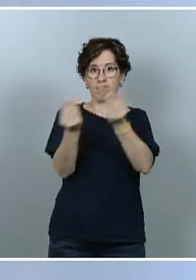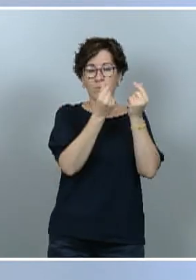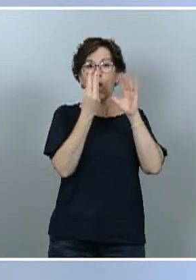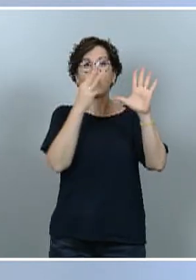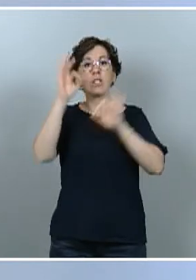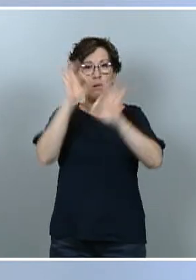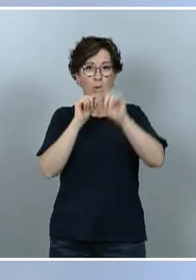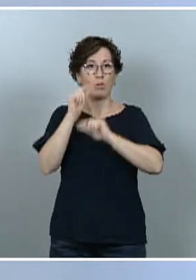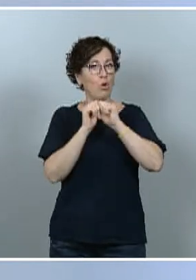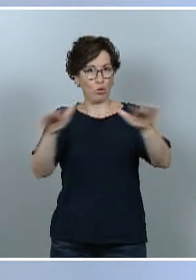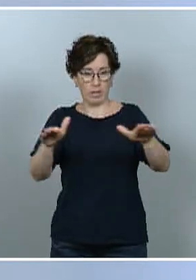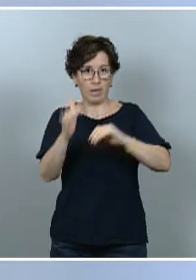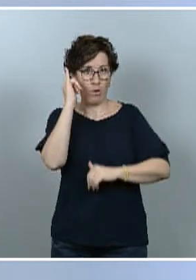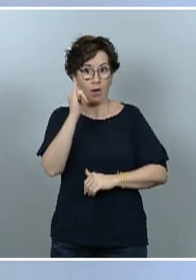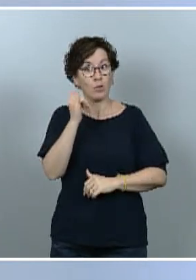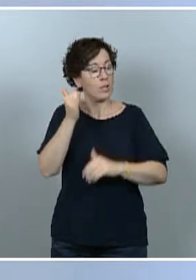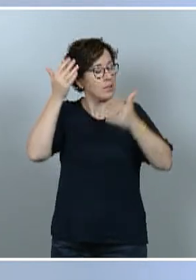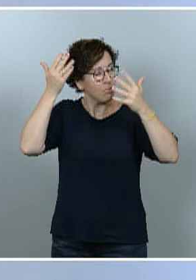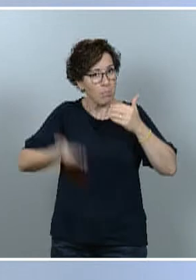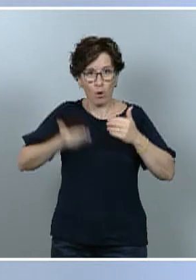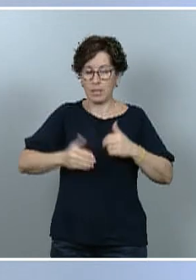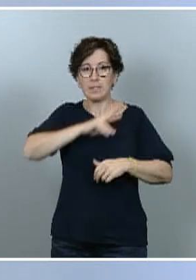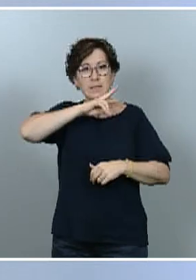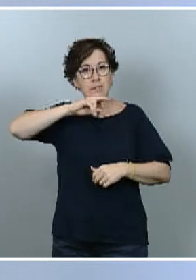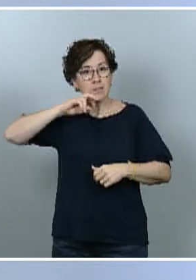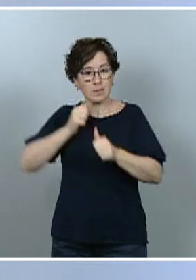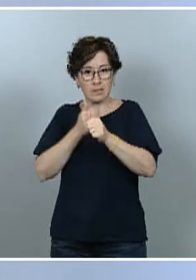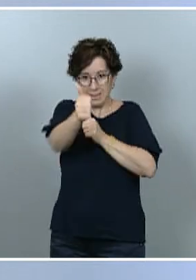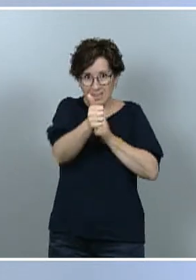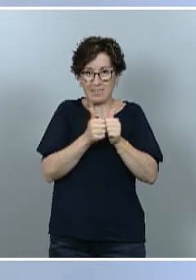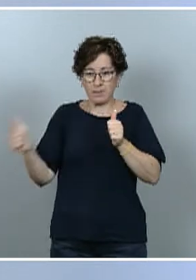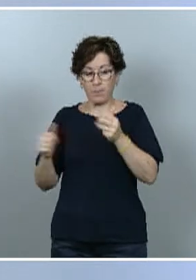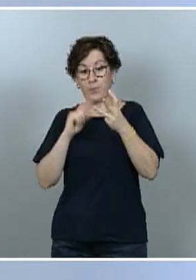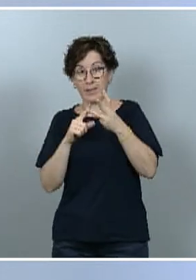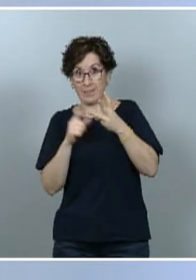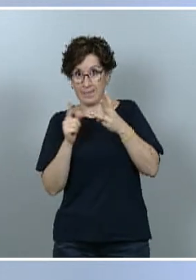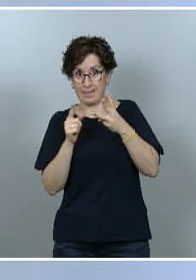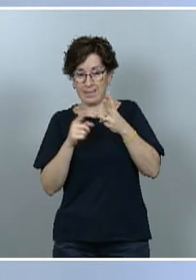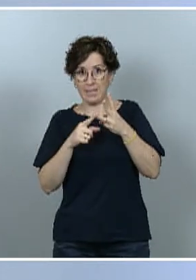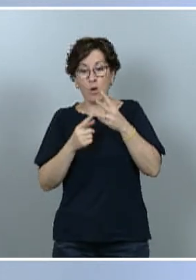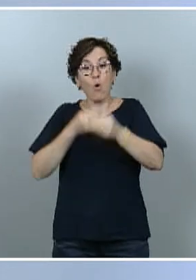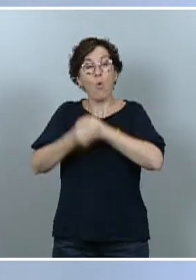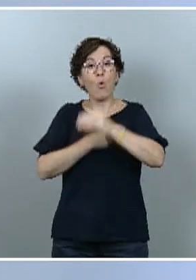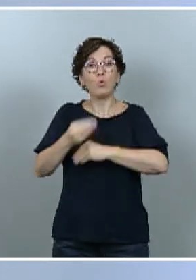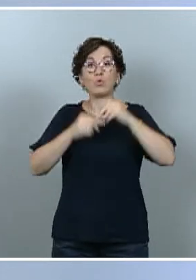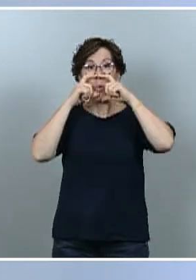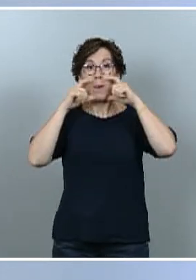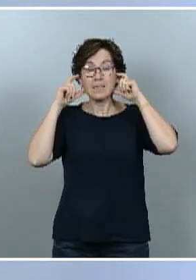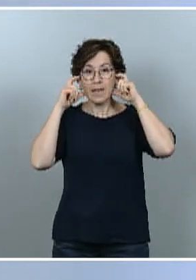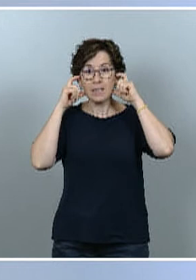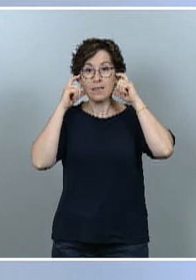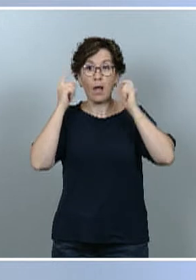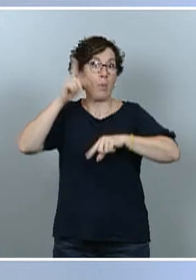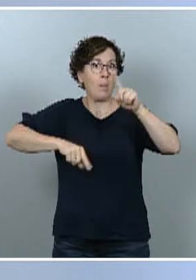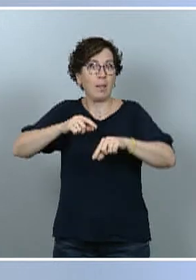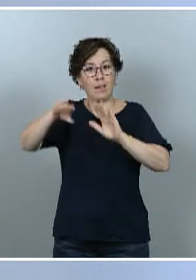esta recomendación. El uso en las condiciones que se ha estipulado de la mascarilla y la higiene constante y